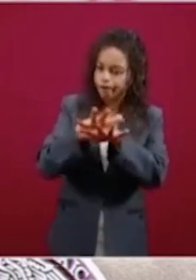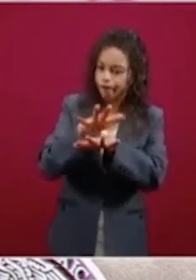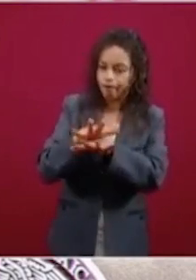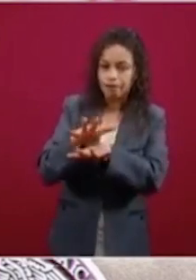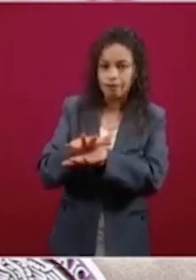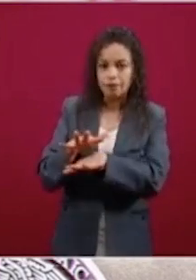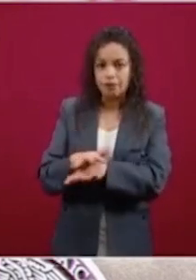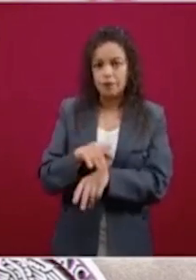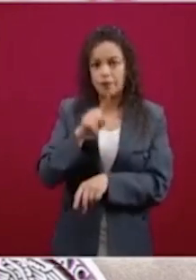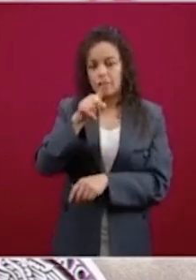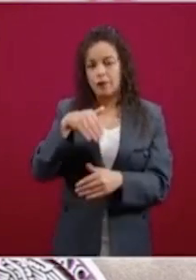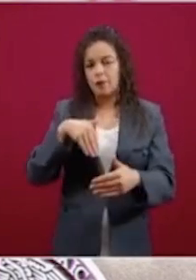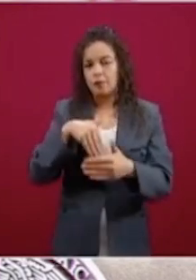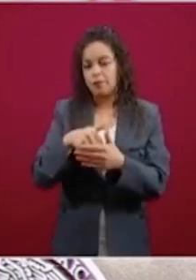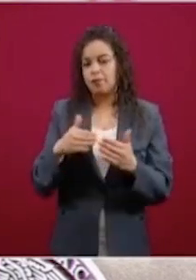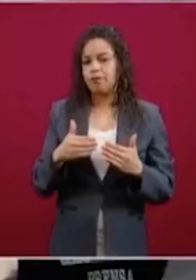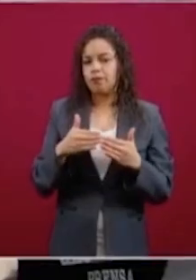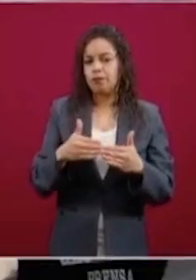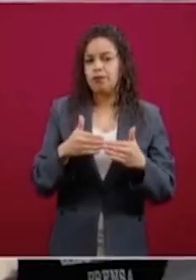Como me lo pregunta,